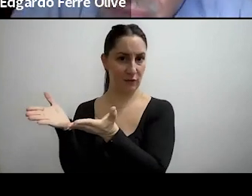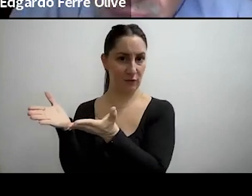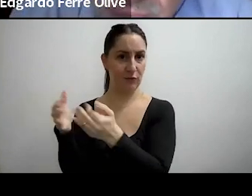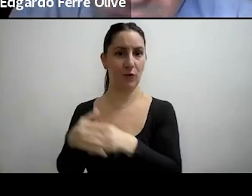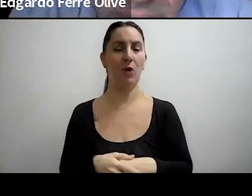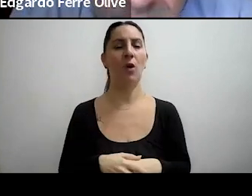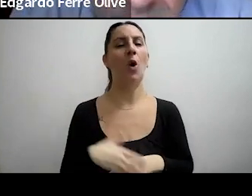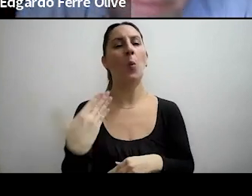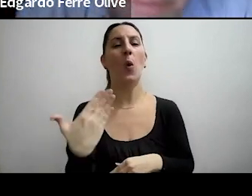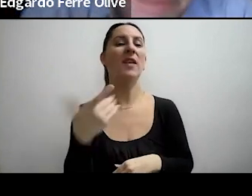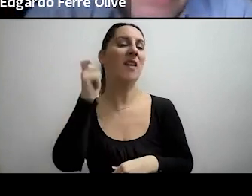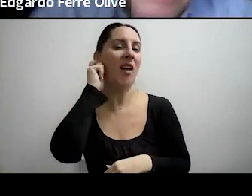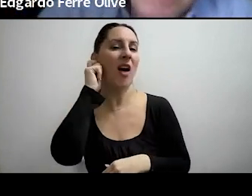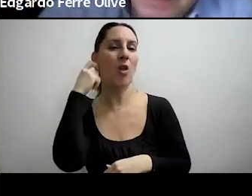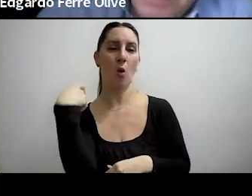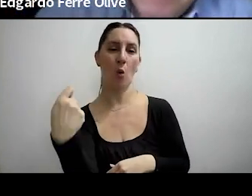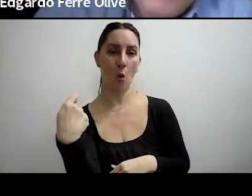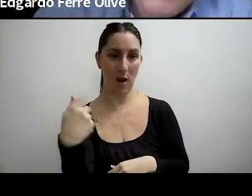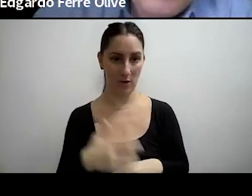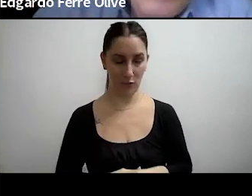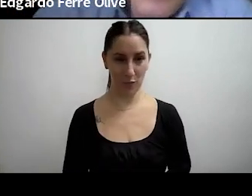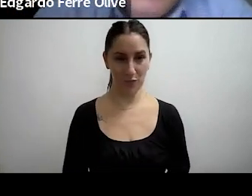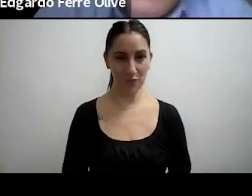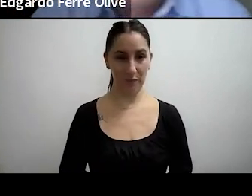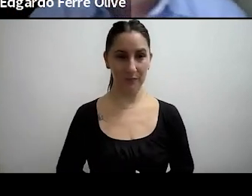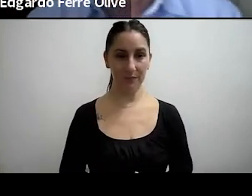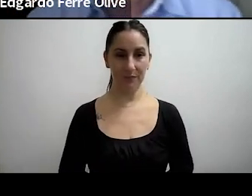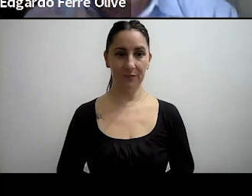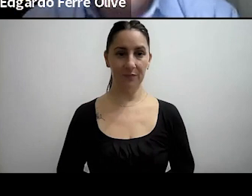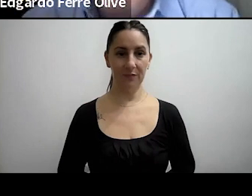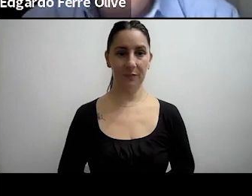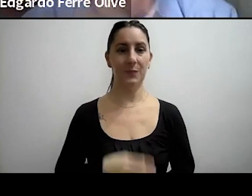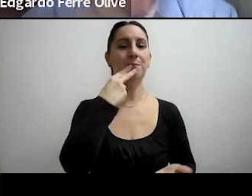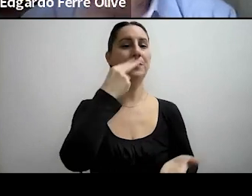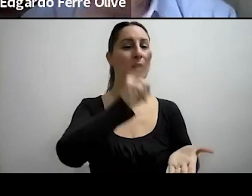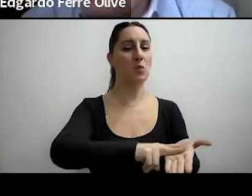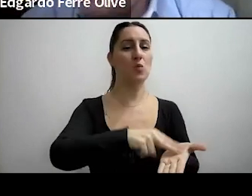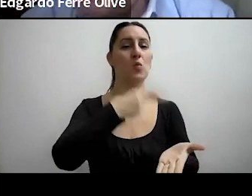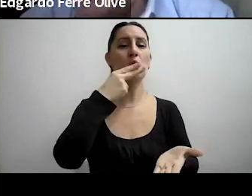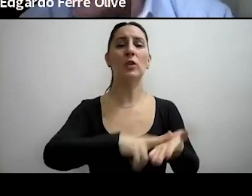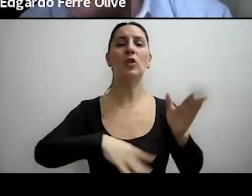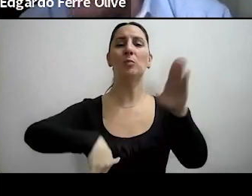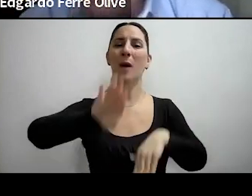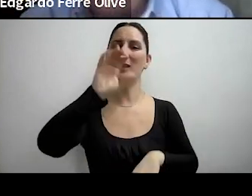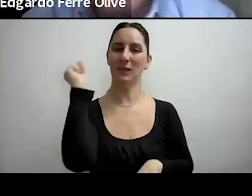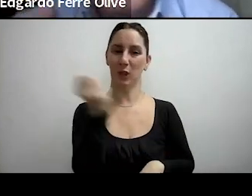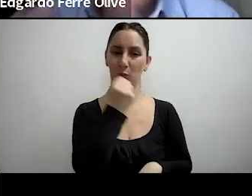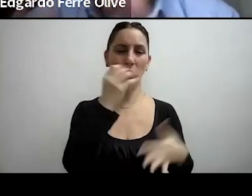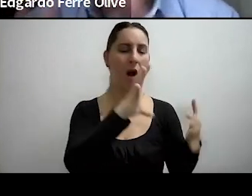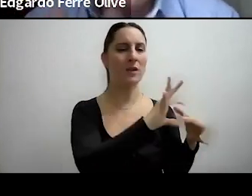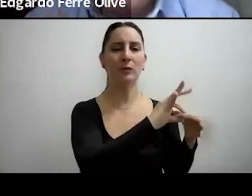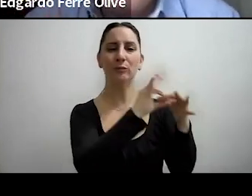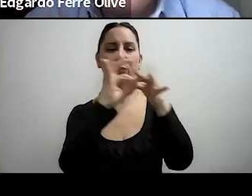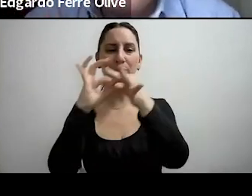una jubilación prematura. ¿Está bien? Los impuestos, básicamente los más importantes, van a estar relacionados con